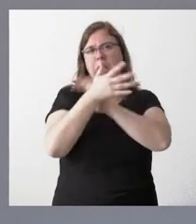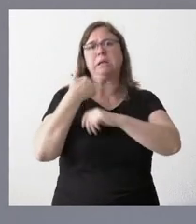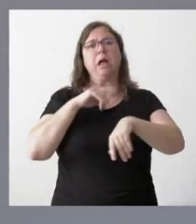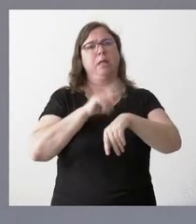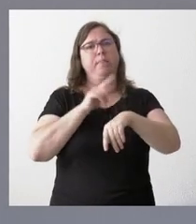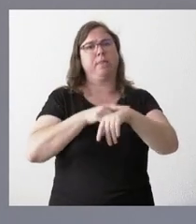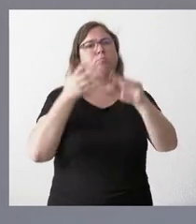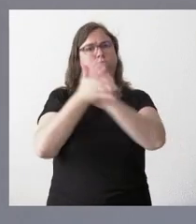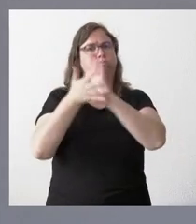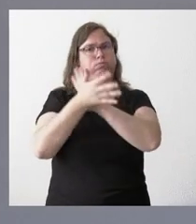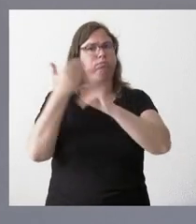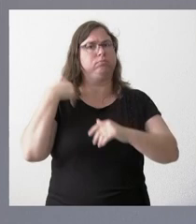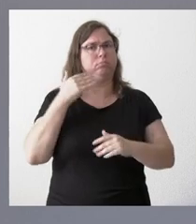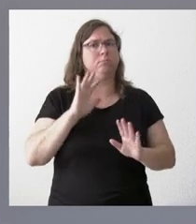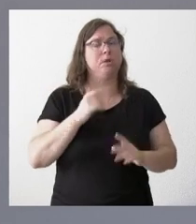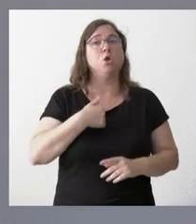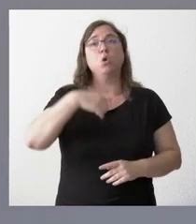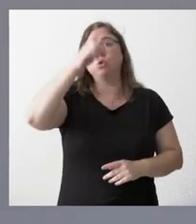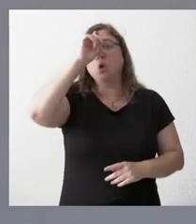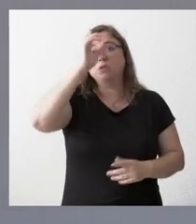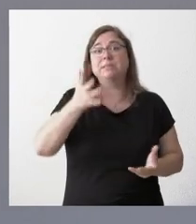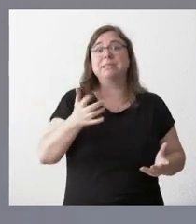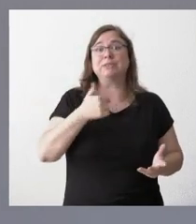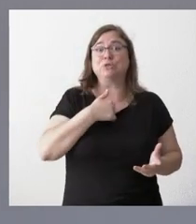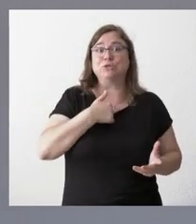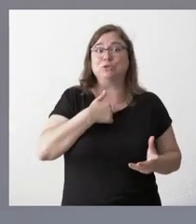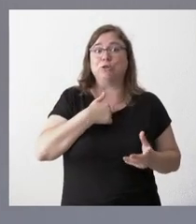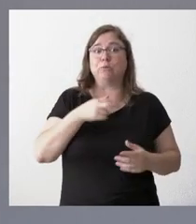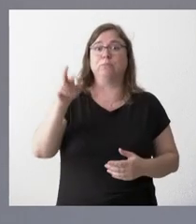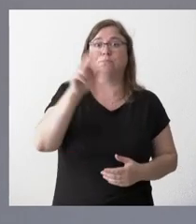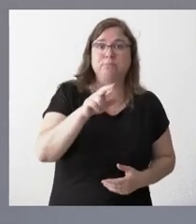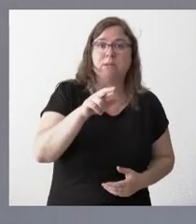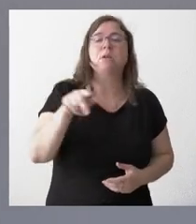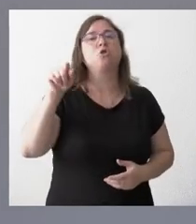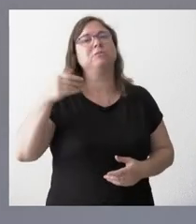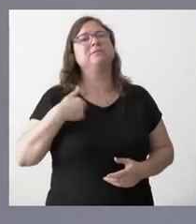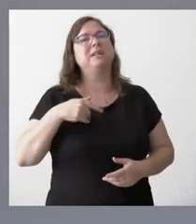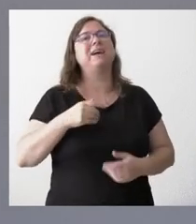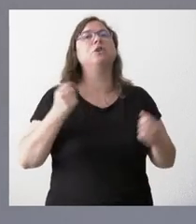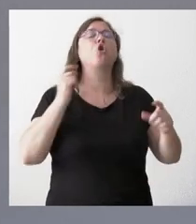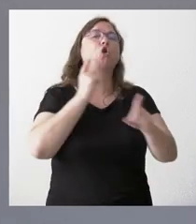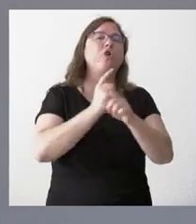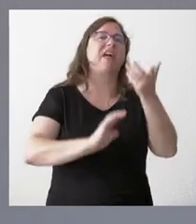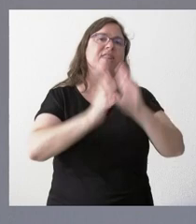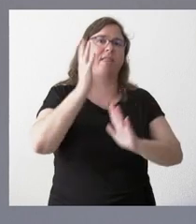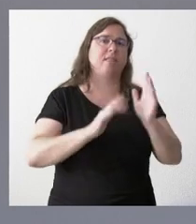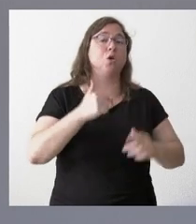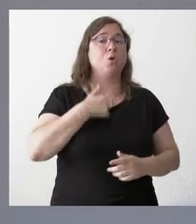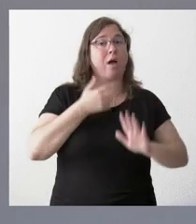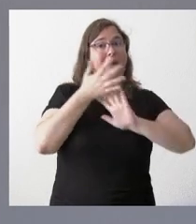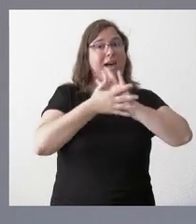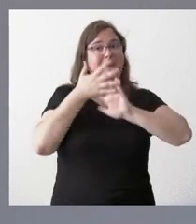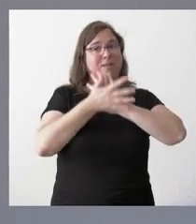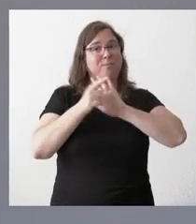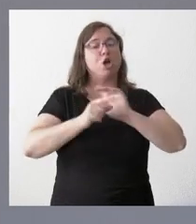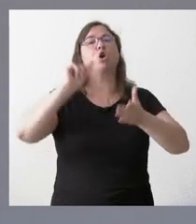en la comparecencia. No sé si yo tengo que volverlo a explicar, pero ese es el operativo de lucha contra incendios. Aquí de lo que estamos hablando es